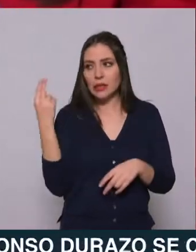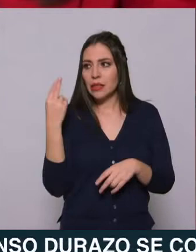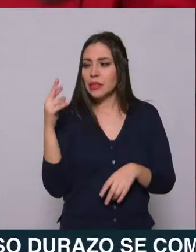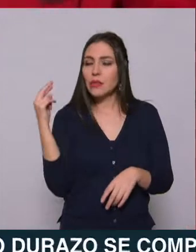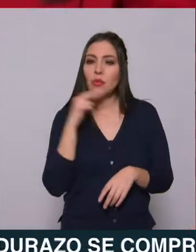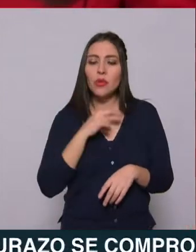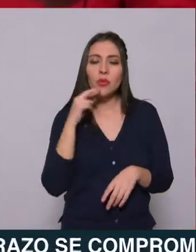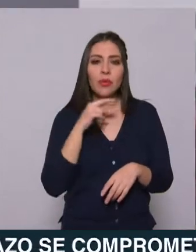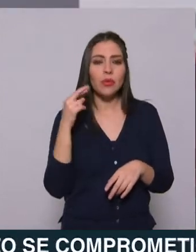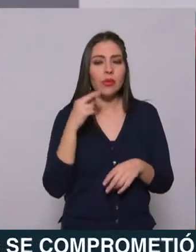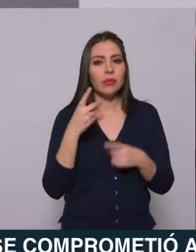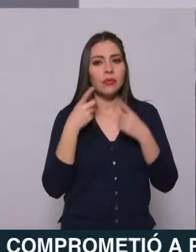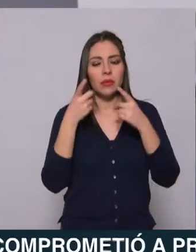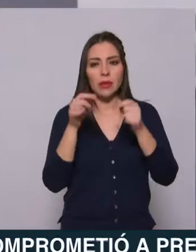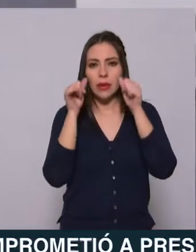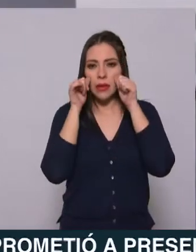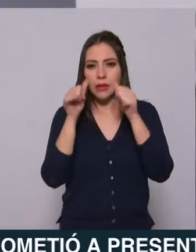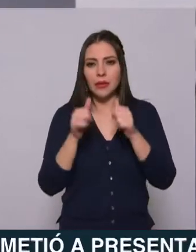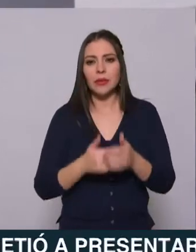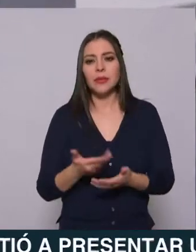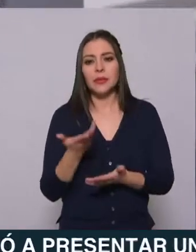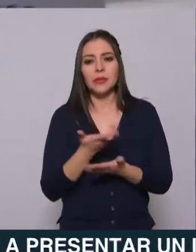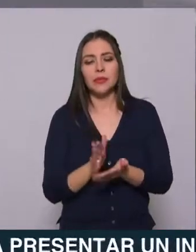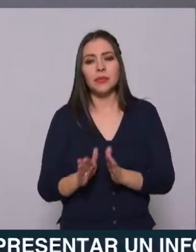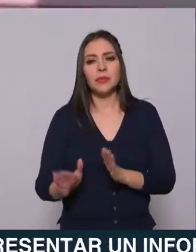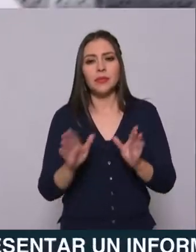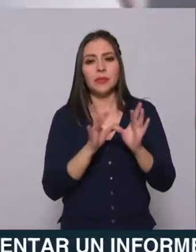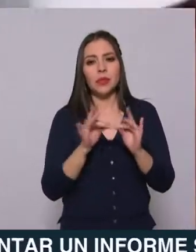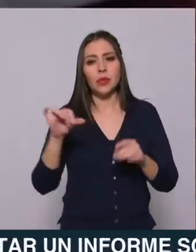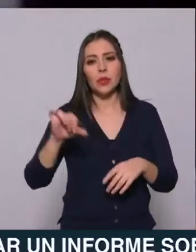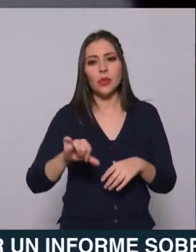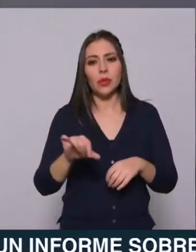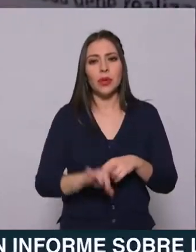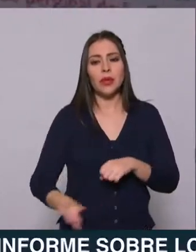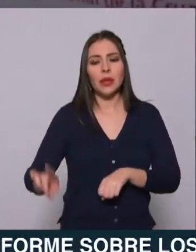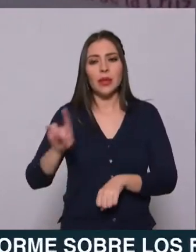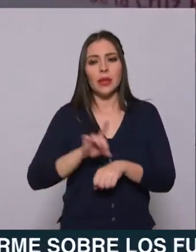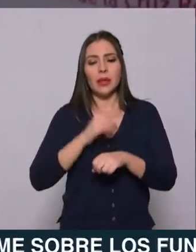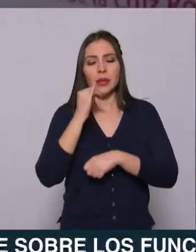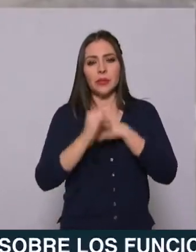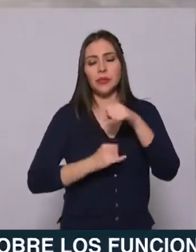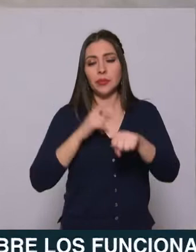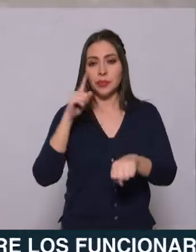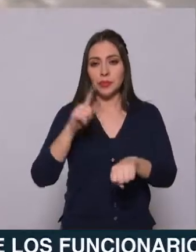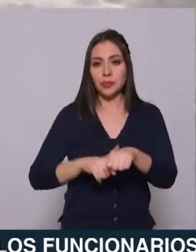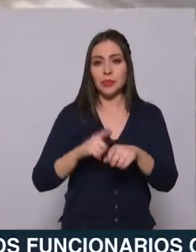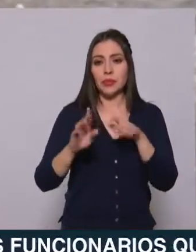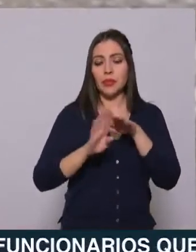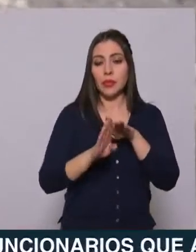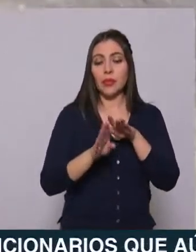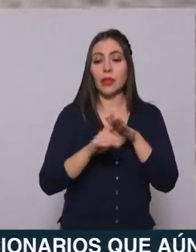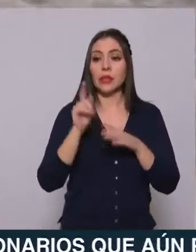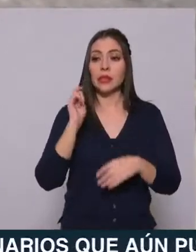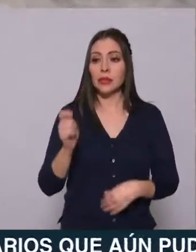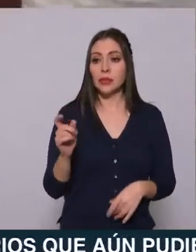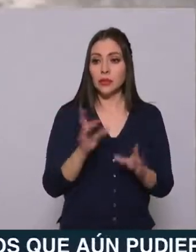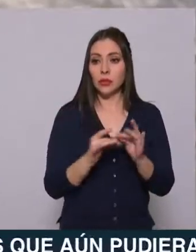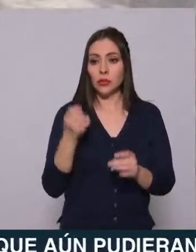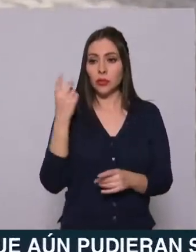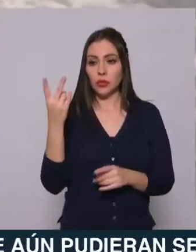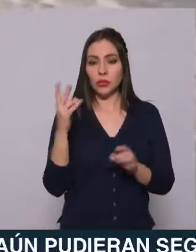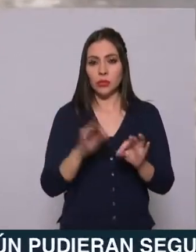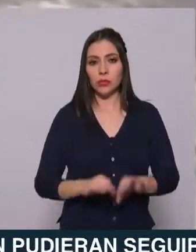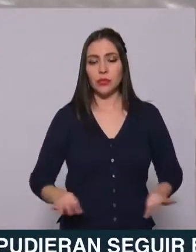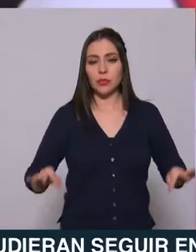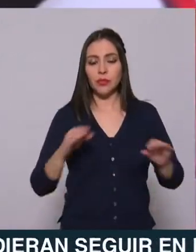atender. Pero creo que también hay que subrayar, y más hoy que es el Día Internacional del Migrante, pues que 2 cosas muy importantes.